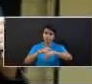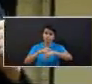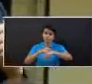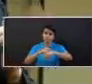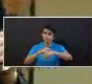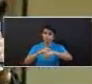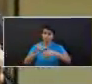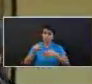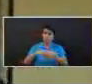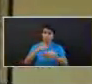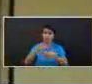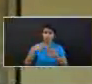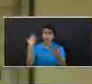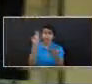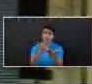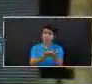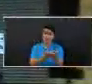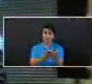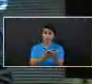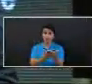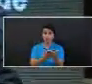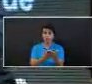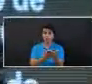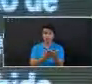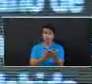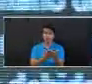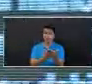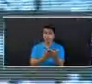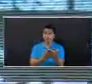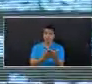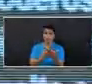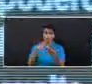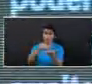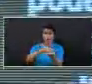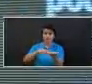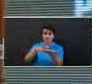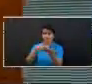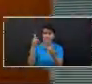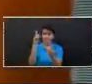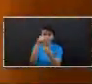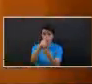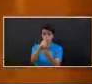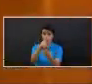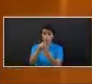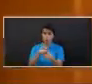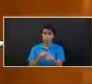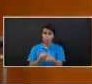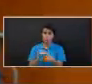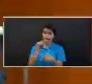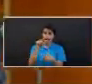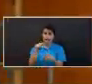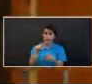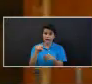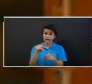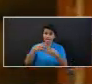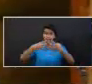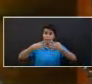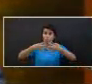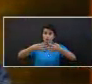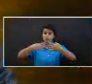Y cuando estaba llegando a la bahía, estaba llegando ahí al puerto de Nueva York,